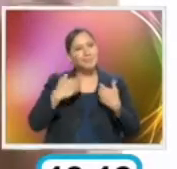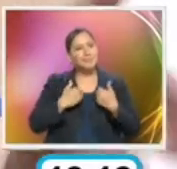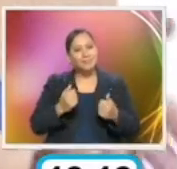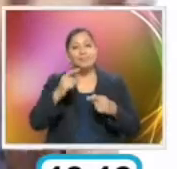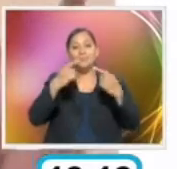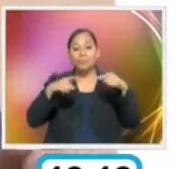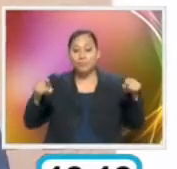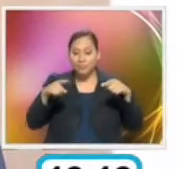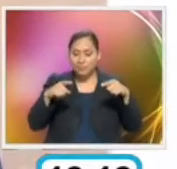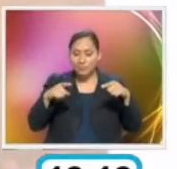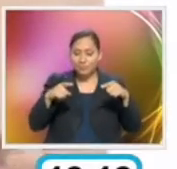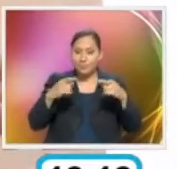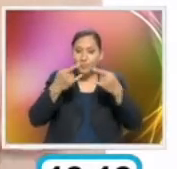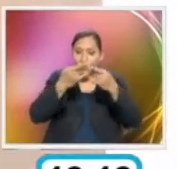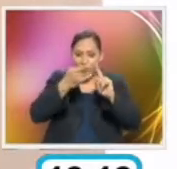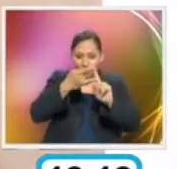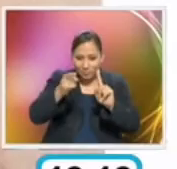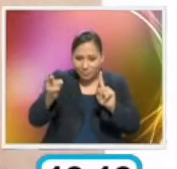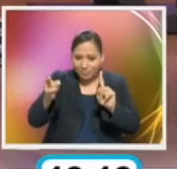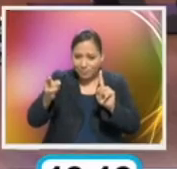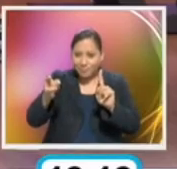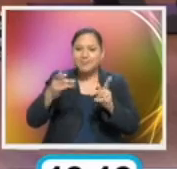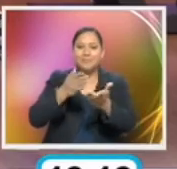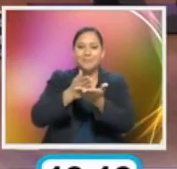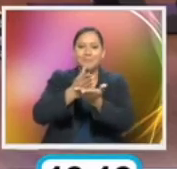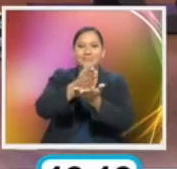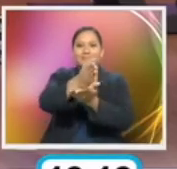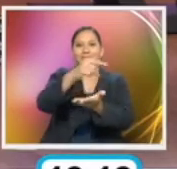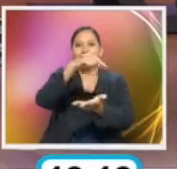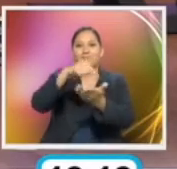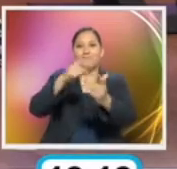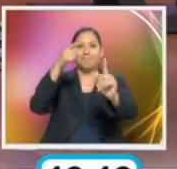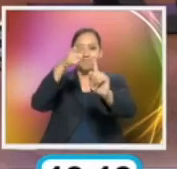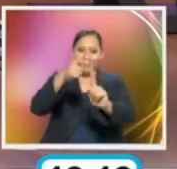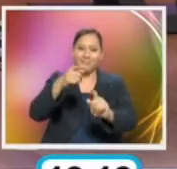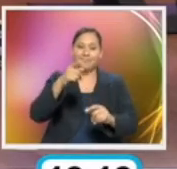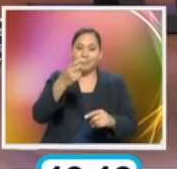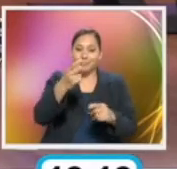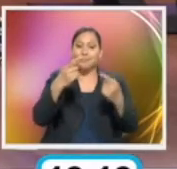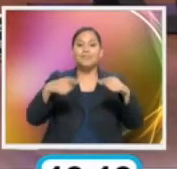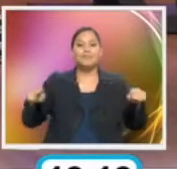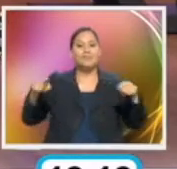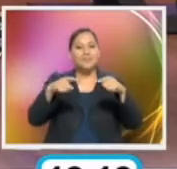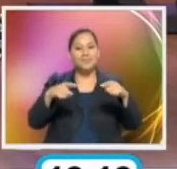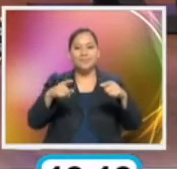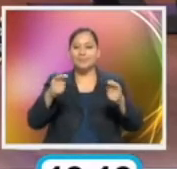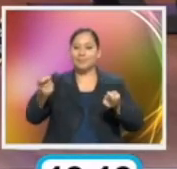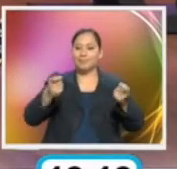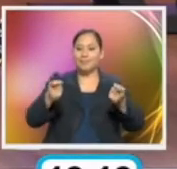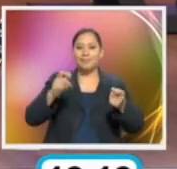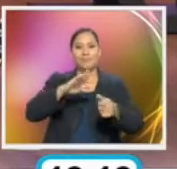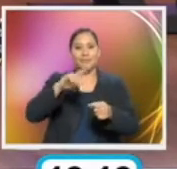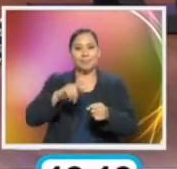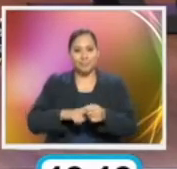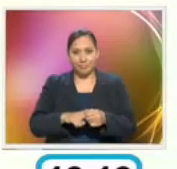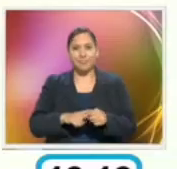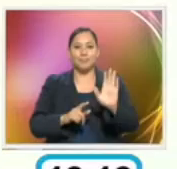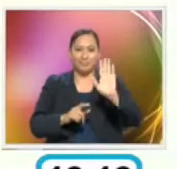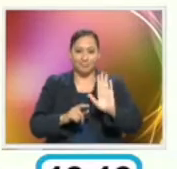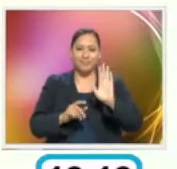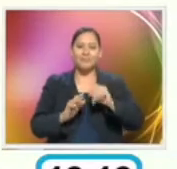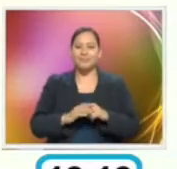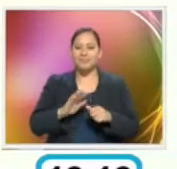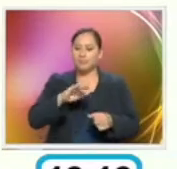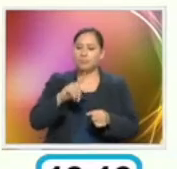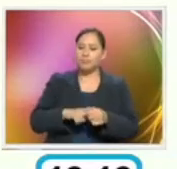las palabras después llegan al lugar exacto donde tienen que entrar, pero dicen que la música domina a las bestias, ¿no? Oye, la domina las bestias y